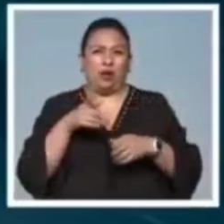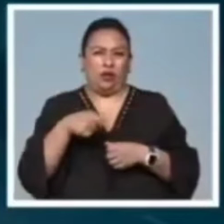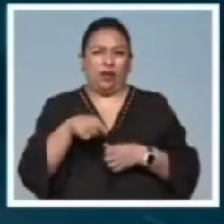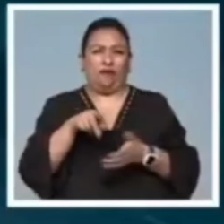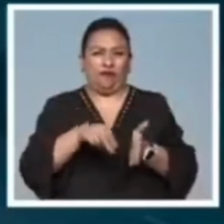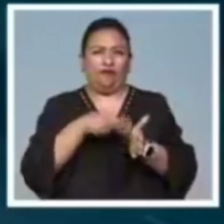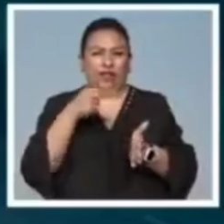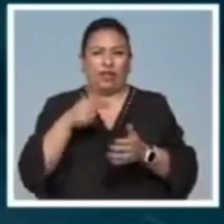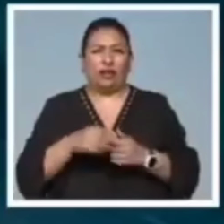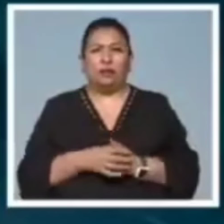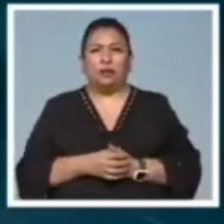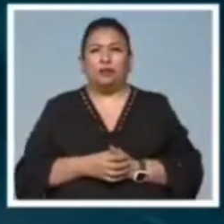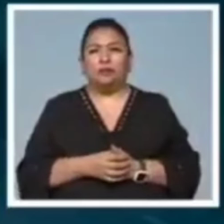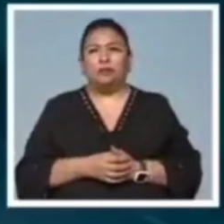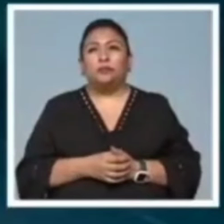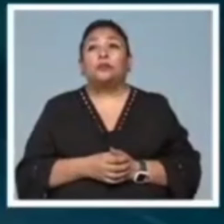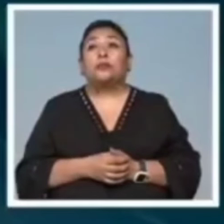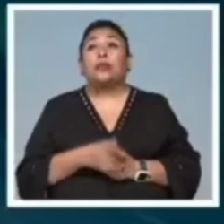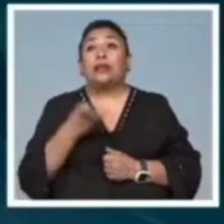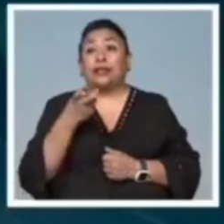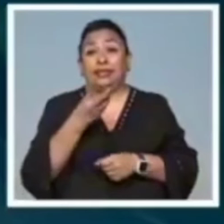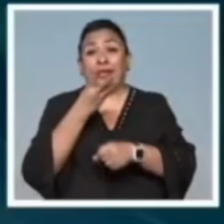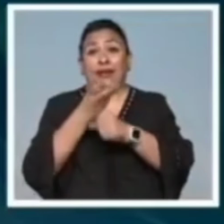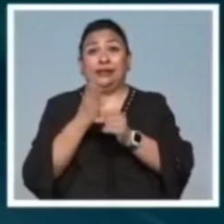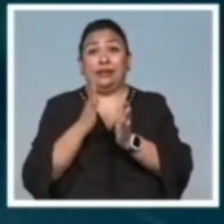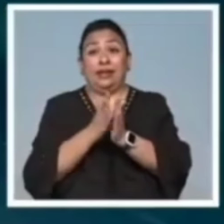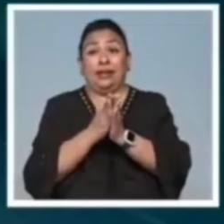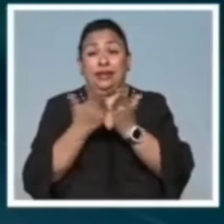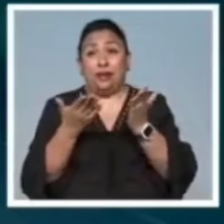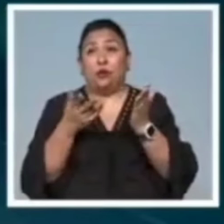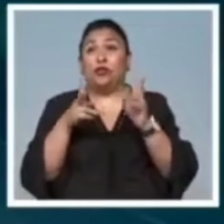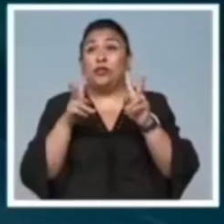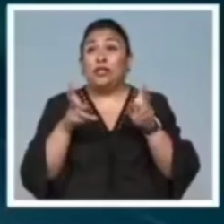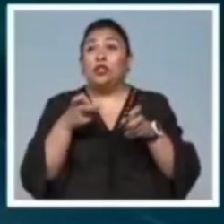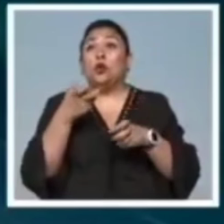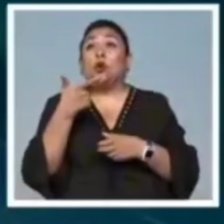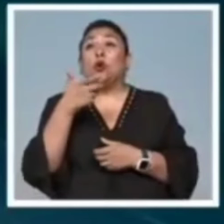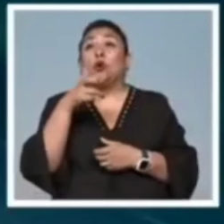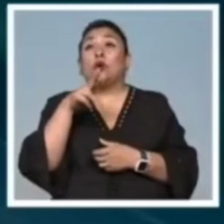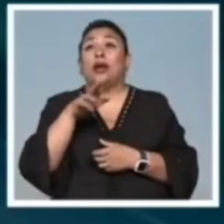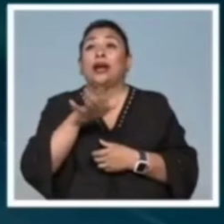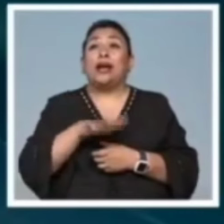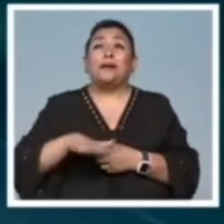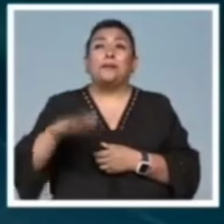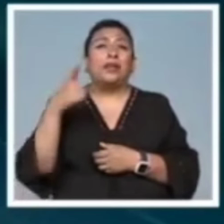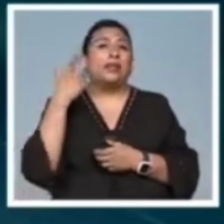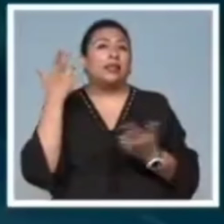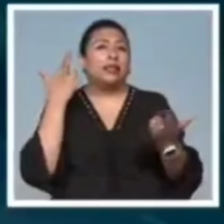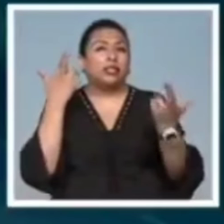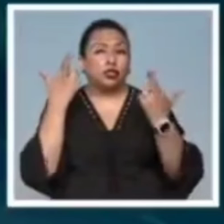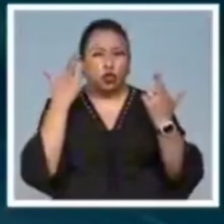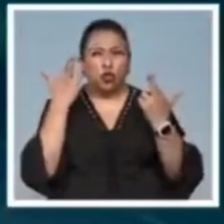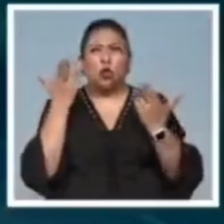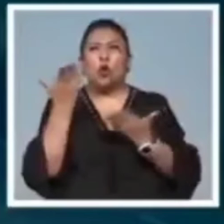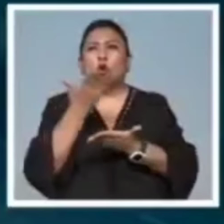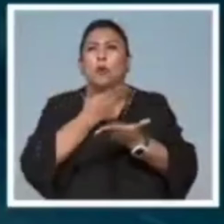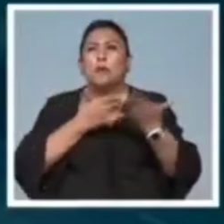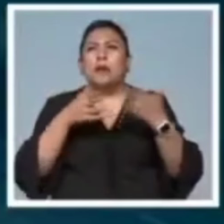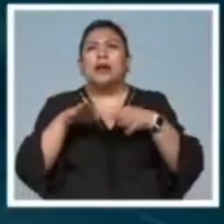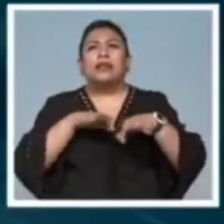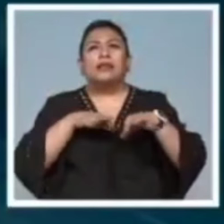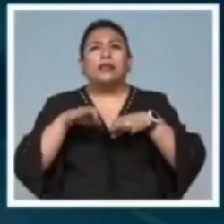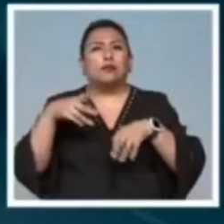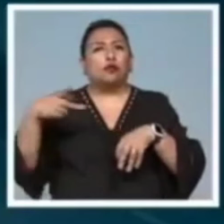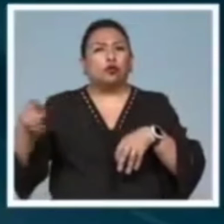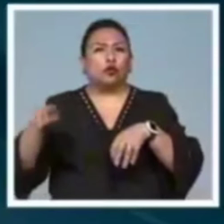en la firma. En esta tercera entrega, que lleva por título Hogares, Ambientes Sonoros, nos comparte los trabajos